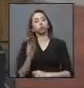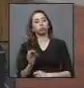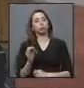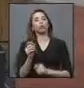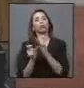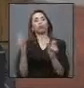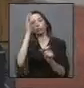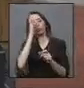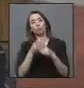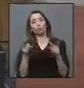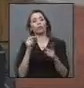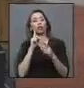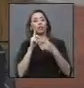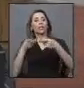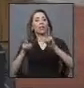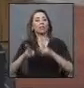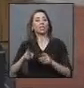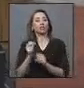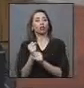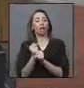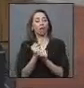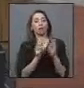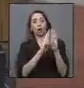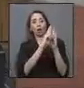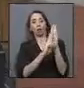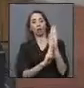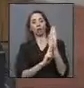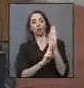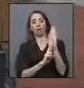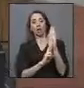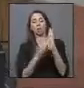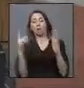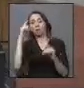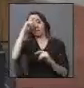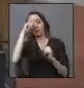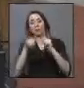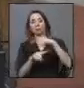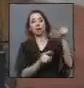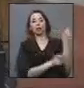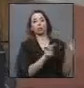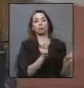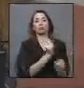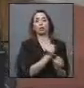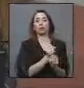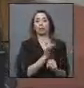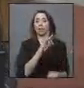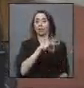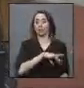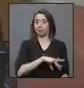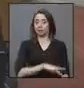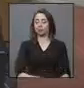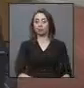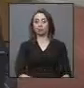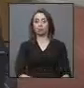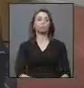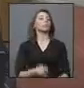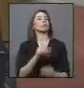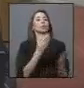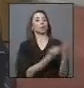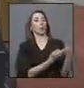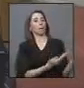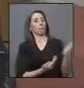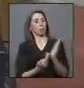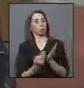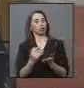sector con derechos laborales y reglas del juego más adversas que el resto del mundo laboral en Chile. El reajuste